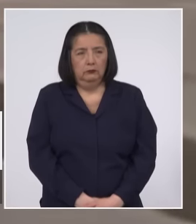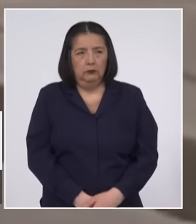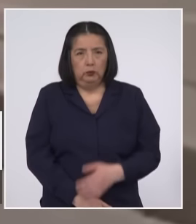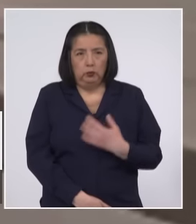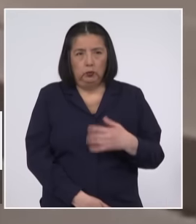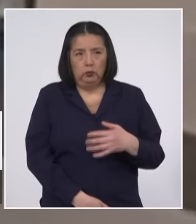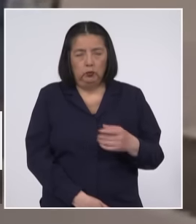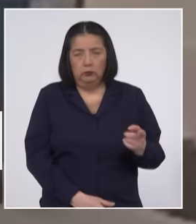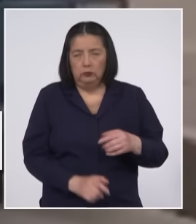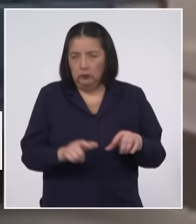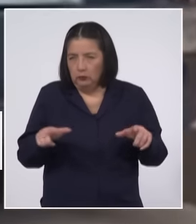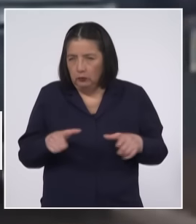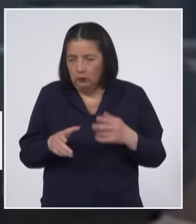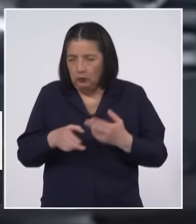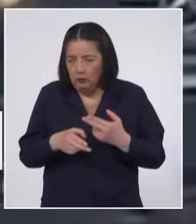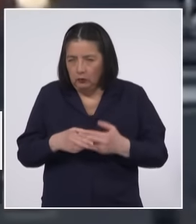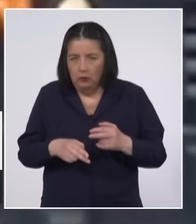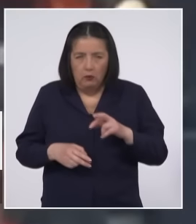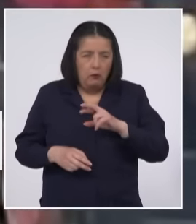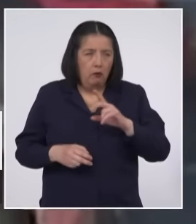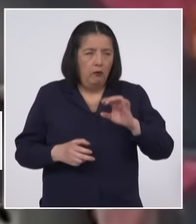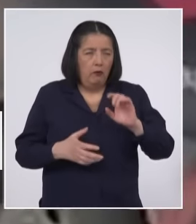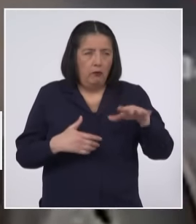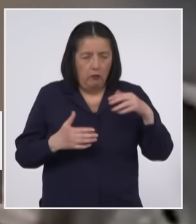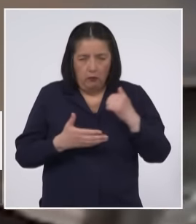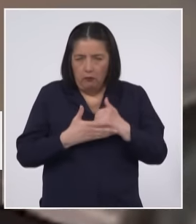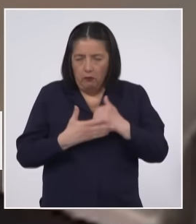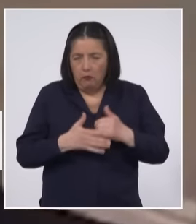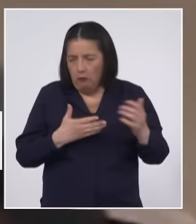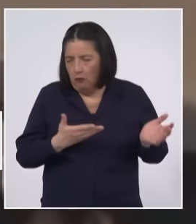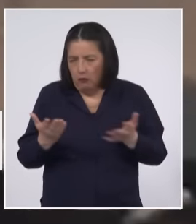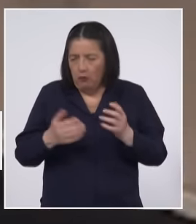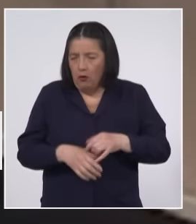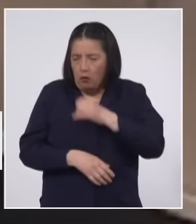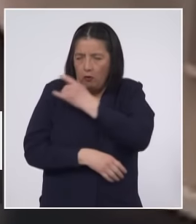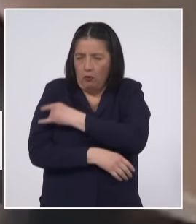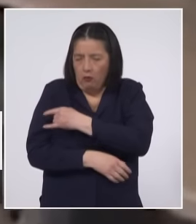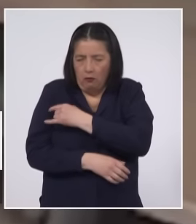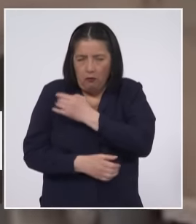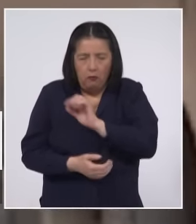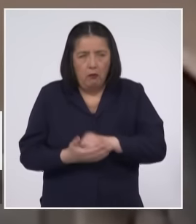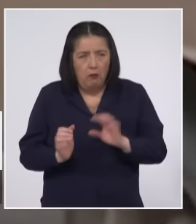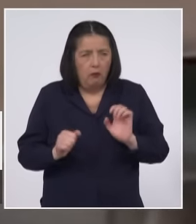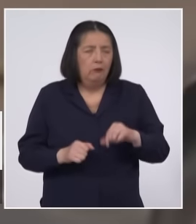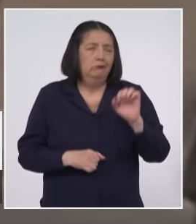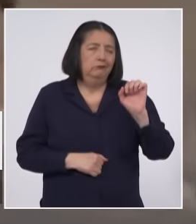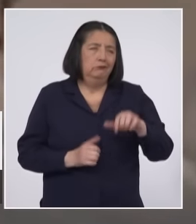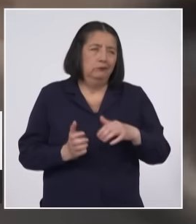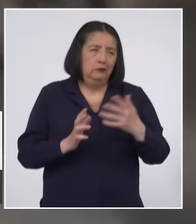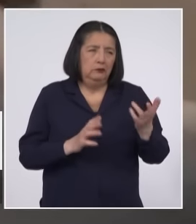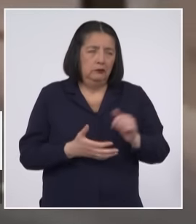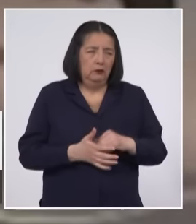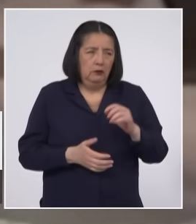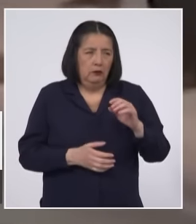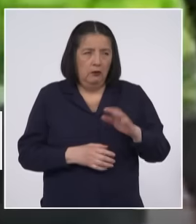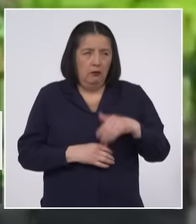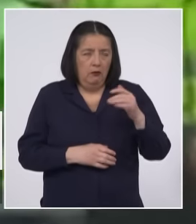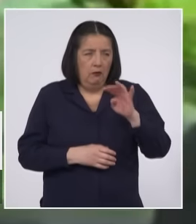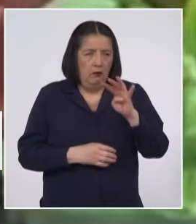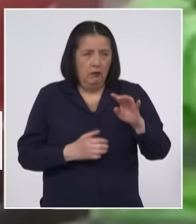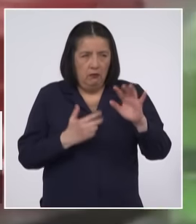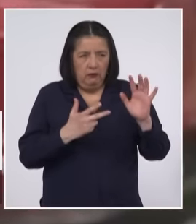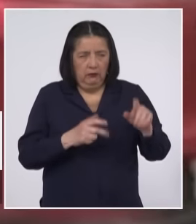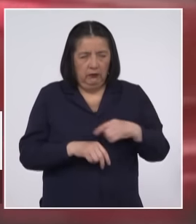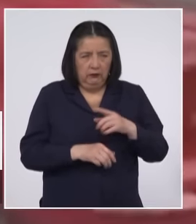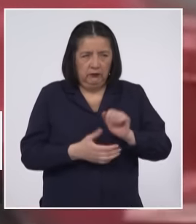Esto sucedió en la localidad de Poroy, en donde tras ser auxiliado y llevado de emergencia al hospital, la autoridad murió después de 48 horas mientras